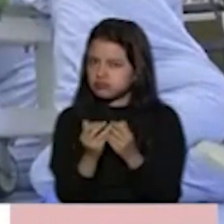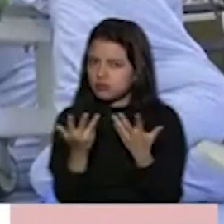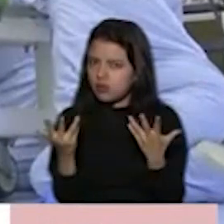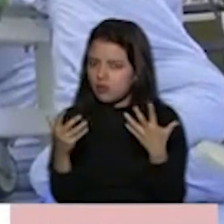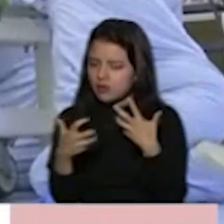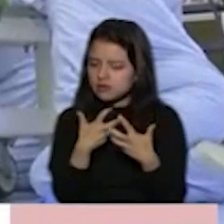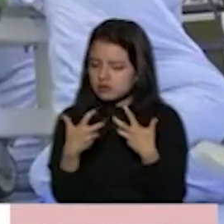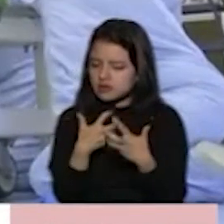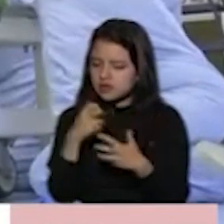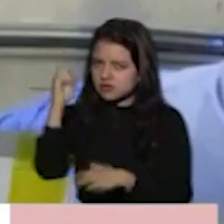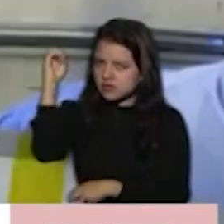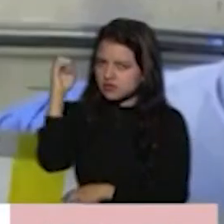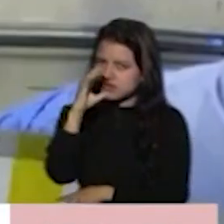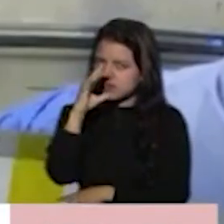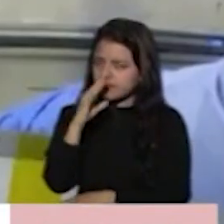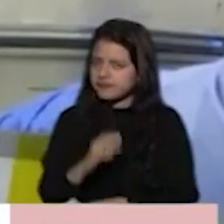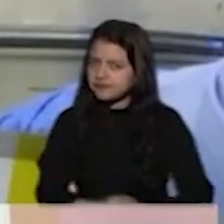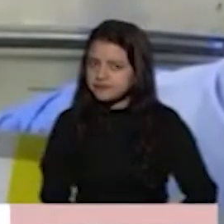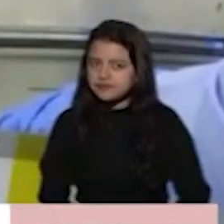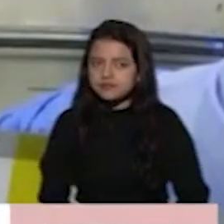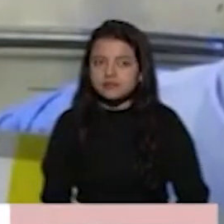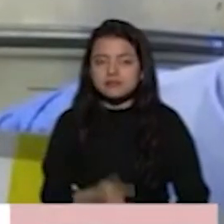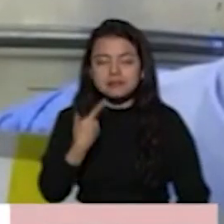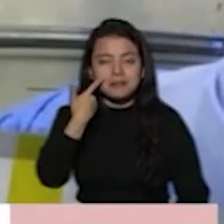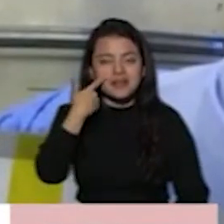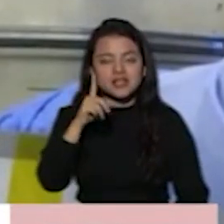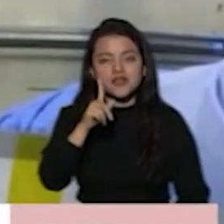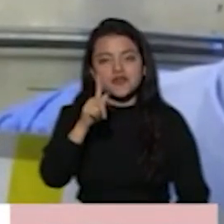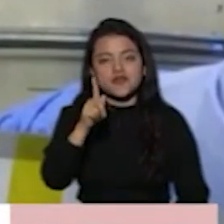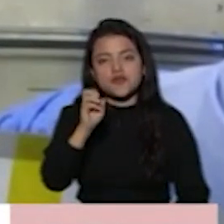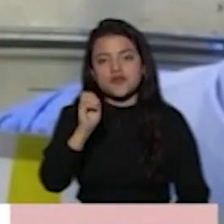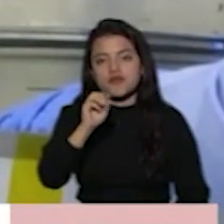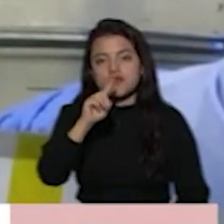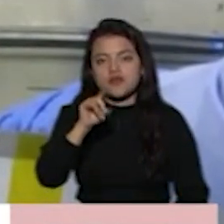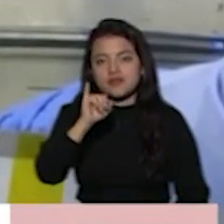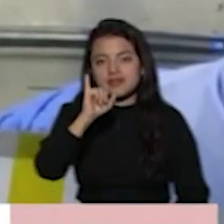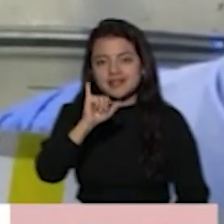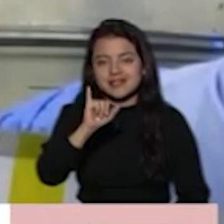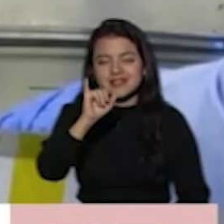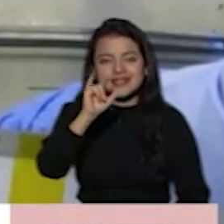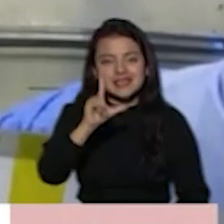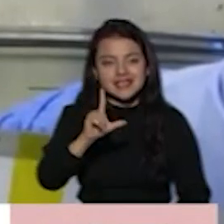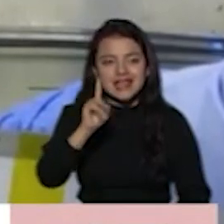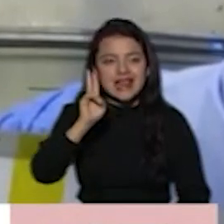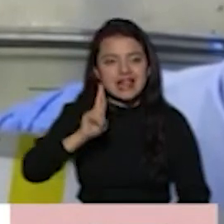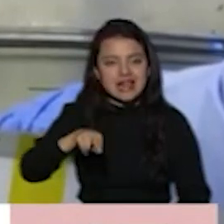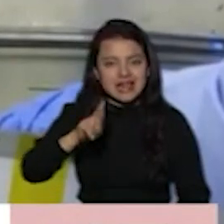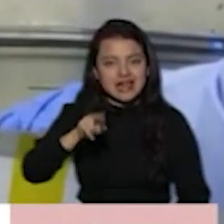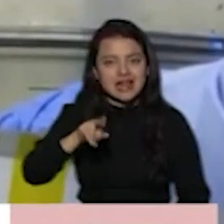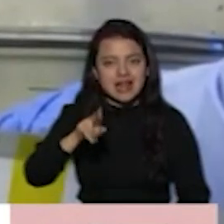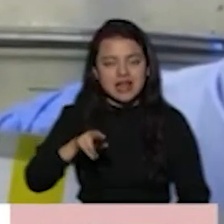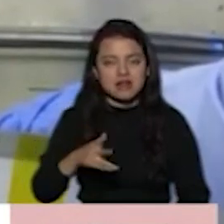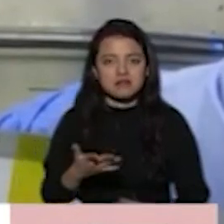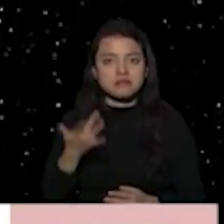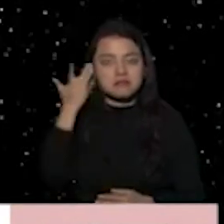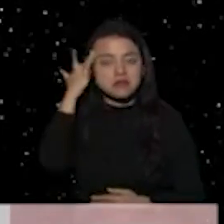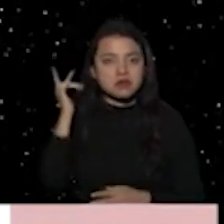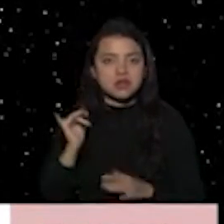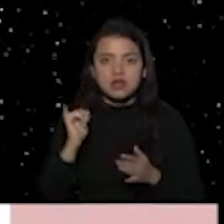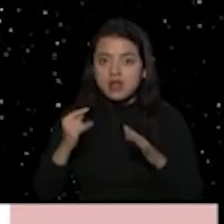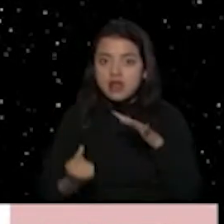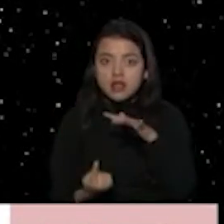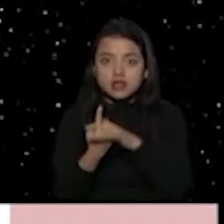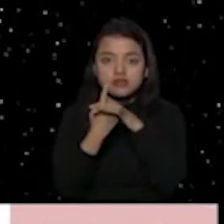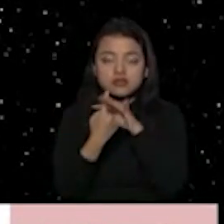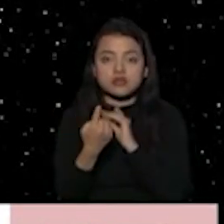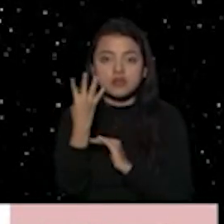sistema estelar como un fósil raro, que esencialmente no ha cambiado desde su nacimiento hace más de